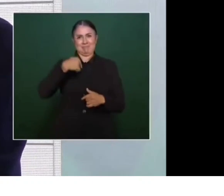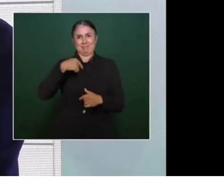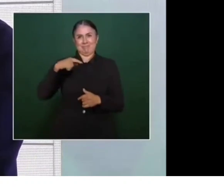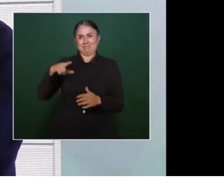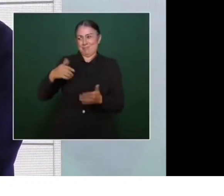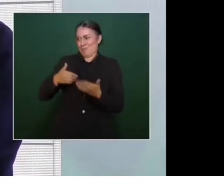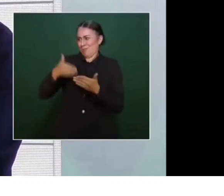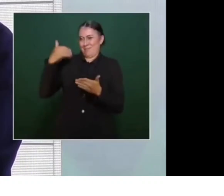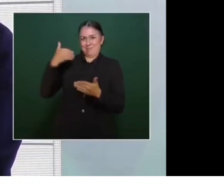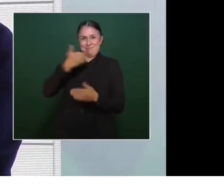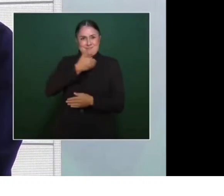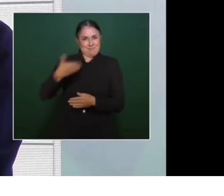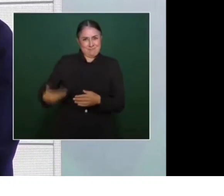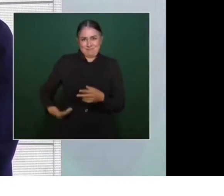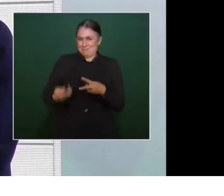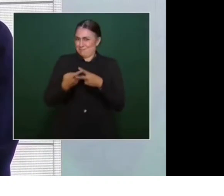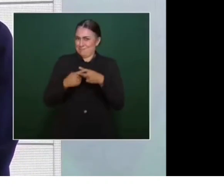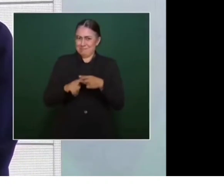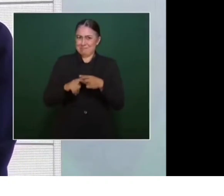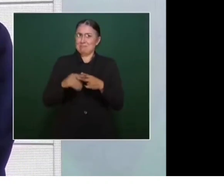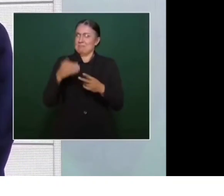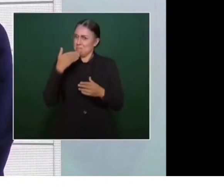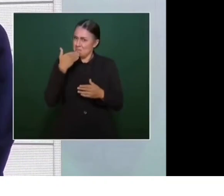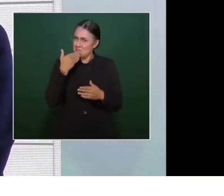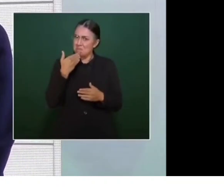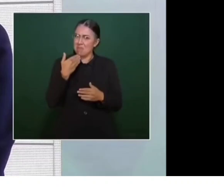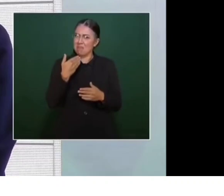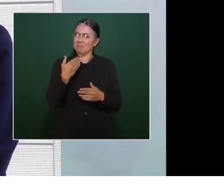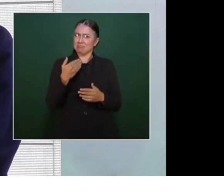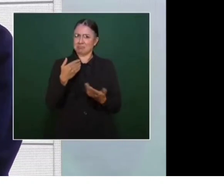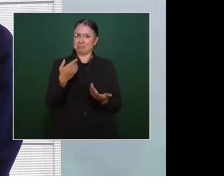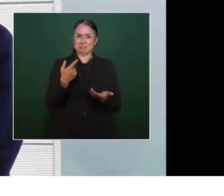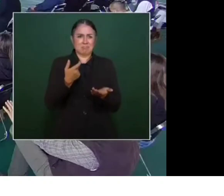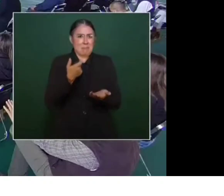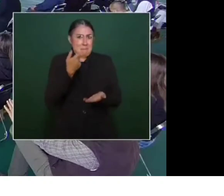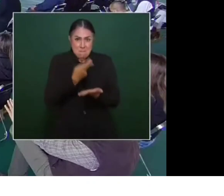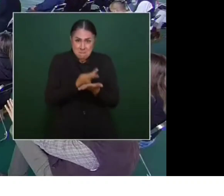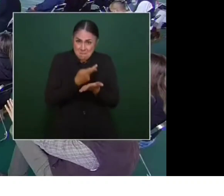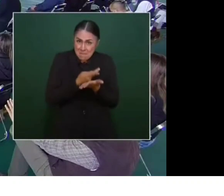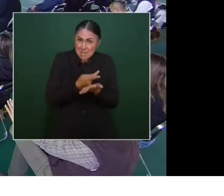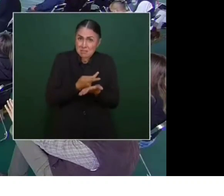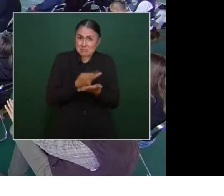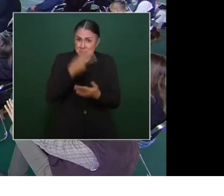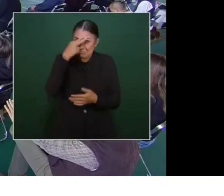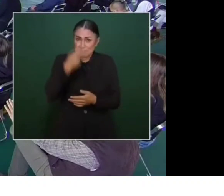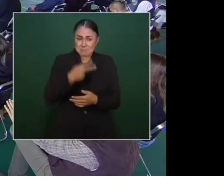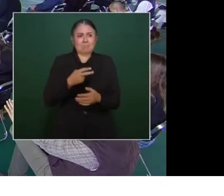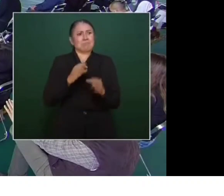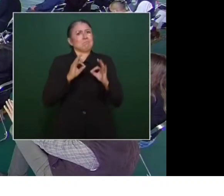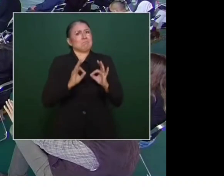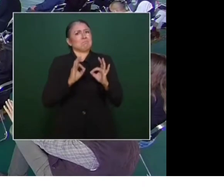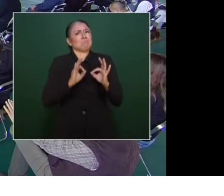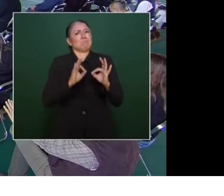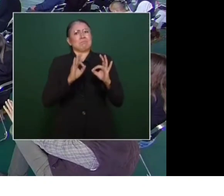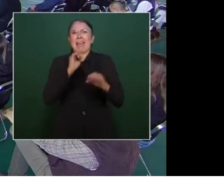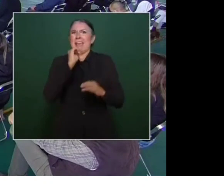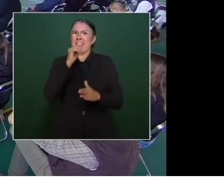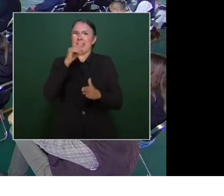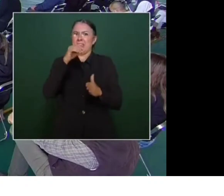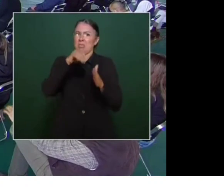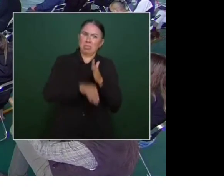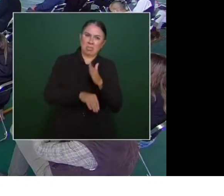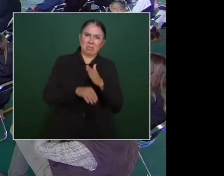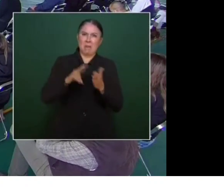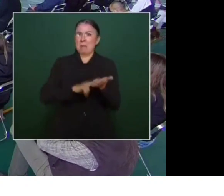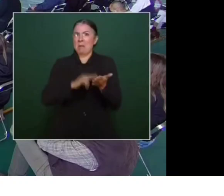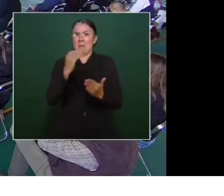visto en mucho tiempo. No se ha depreciado nuestra moneda. Entonces,